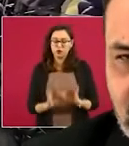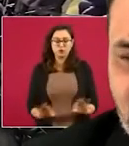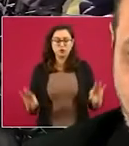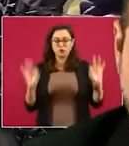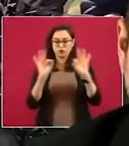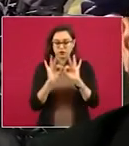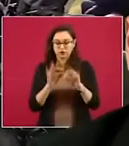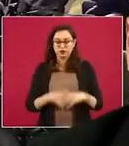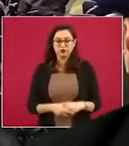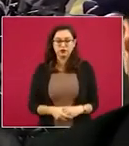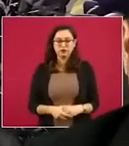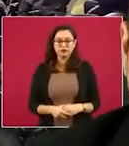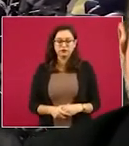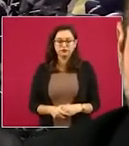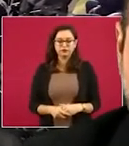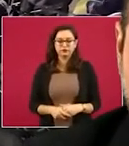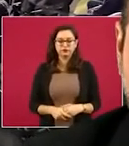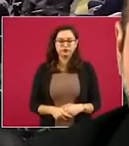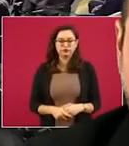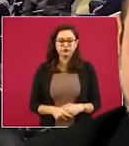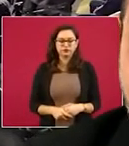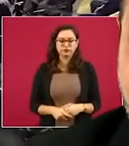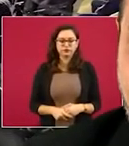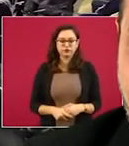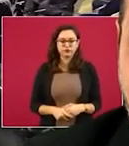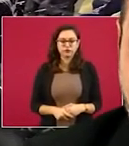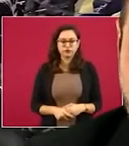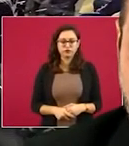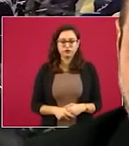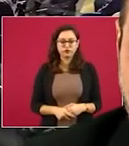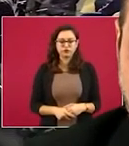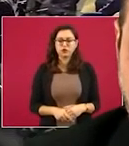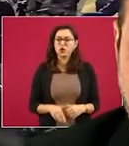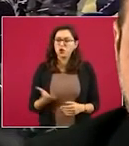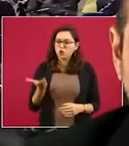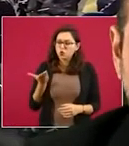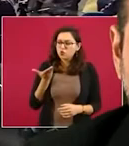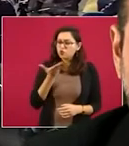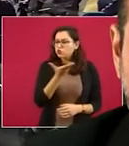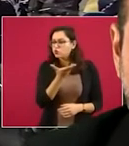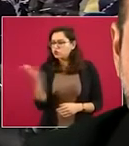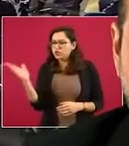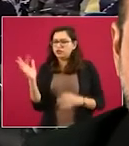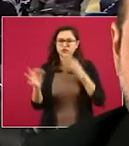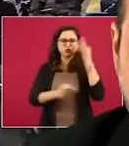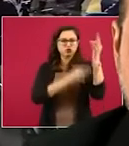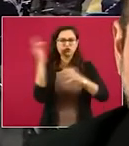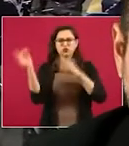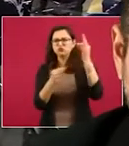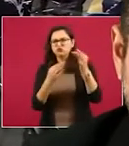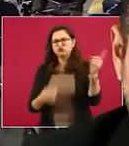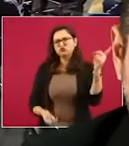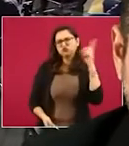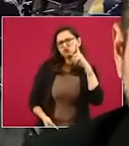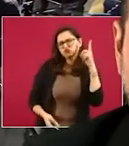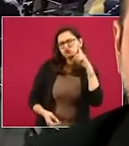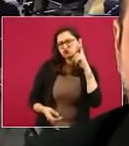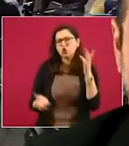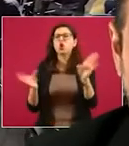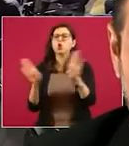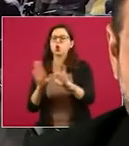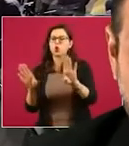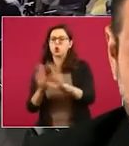así fue como lo expresó por supuesto esta mañana en conferencia de prensa la pregunta es señor presidente